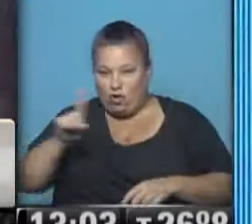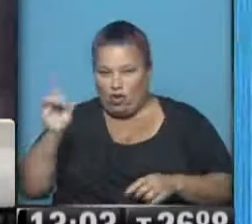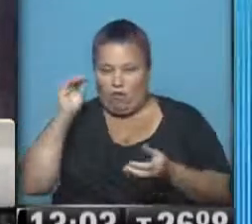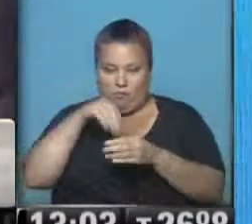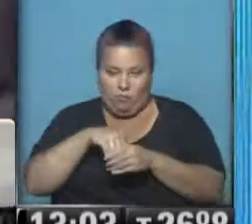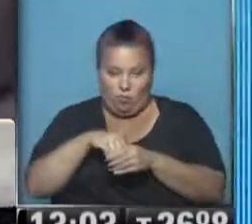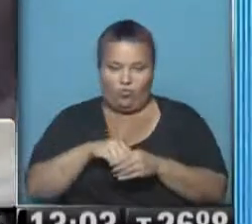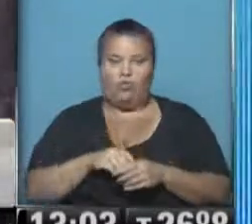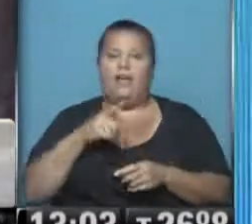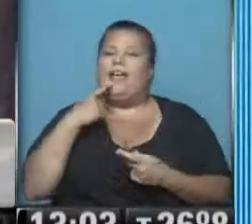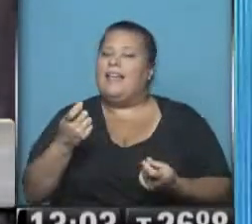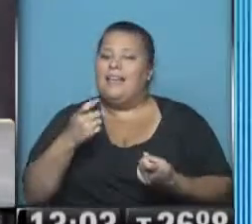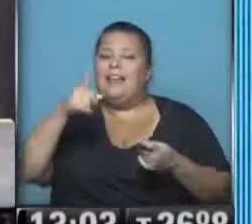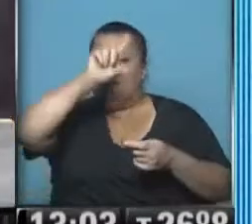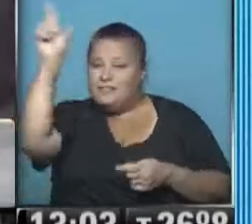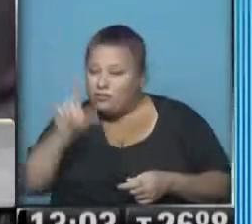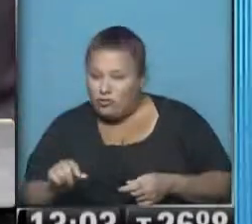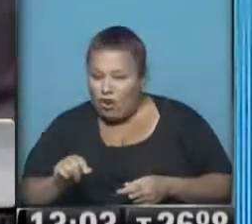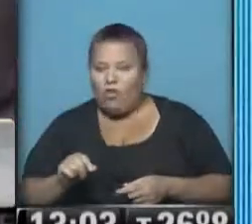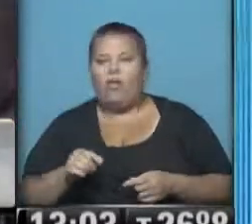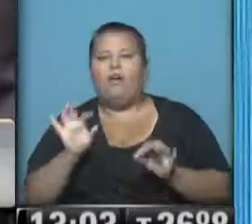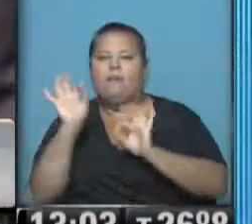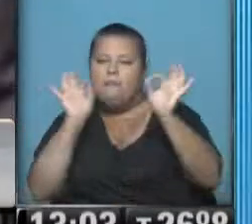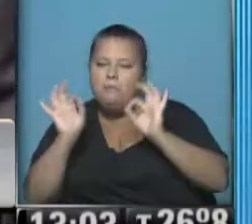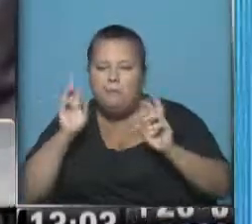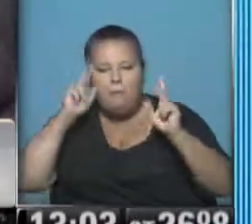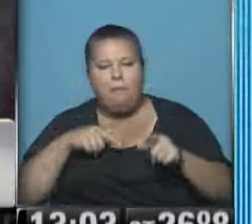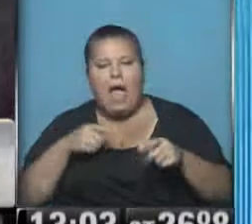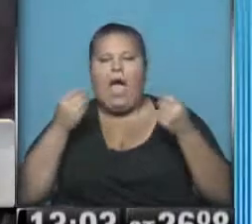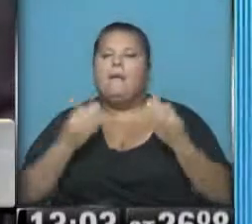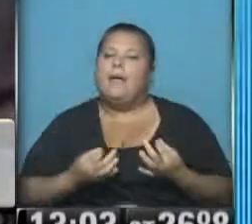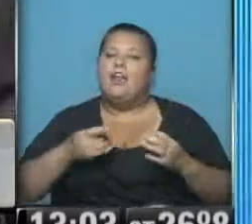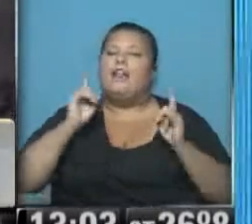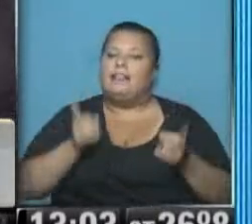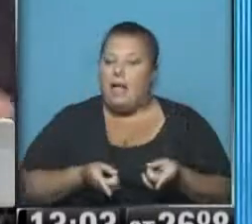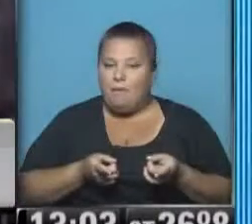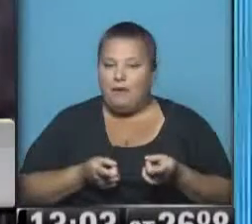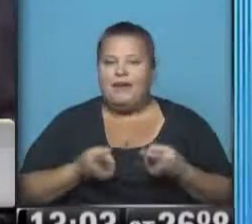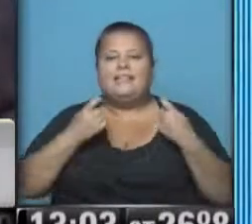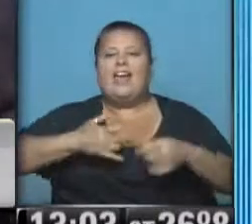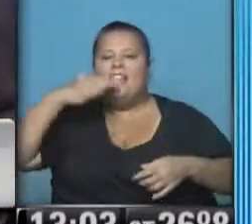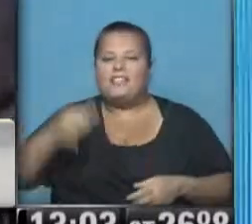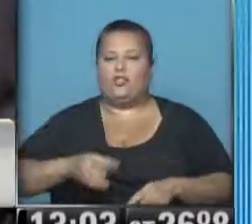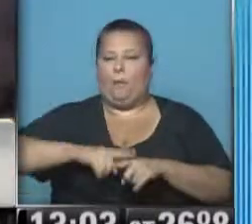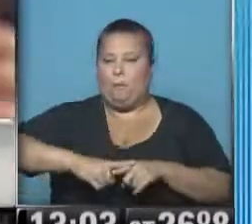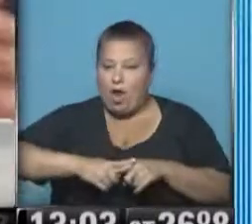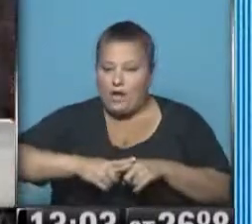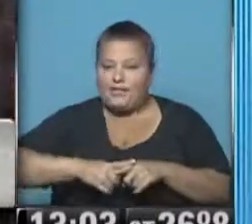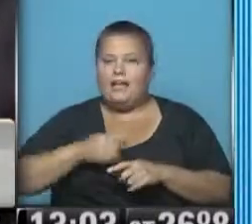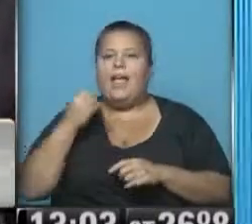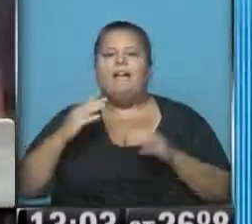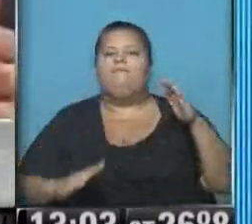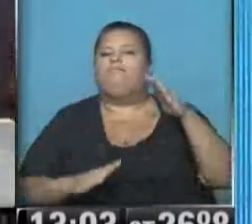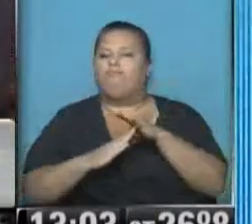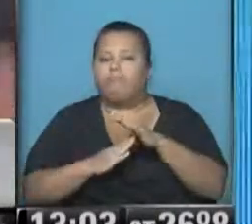argentino, requiere claramente un diseño, una política, pero sobre todo decisión política y